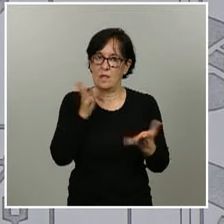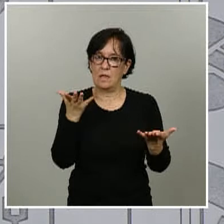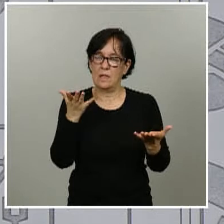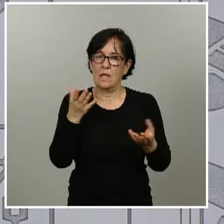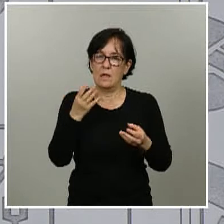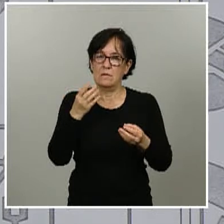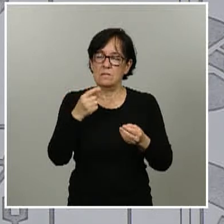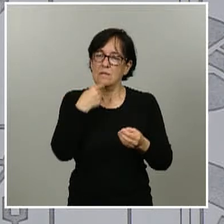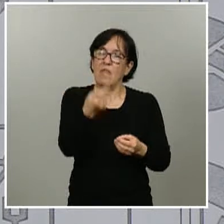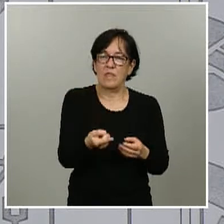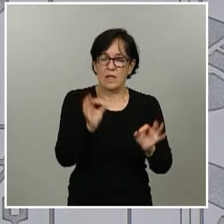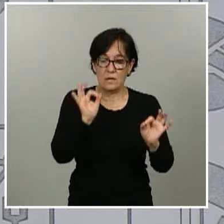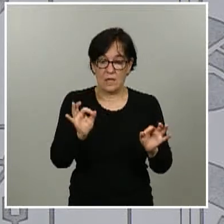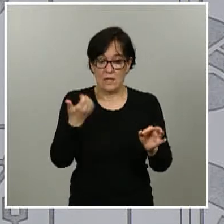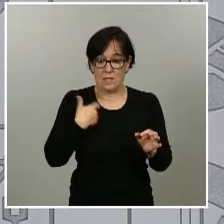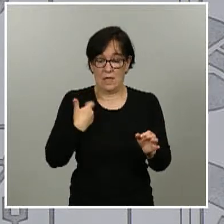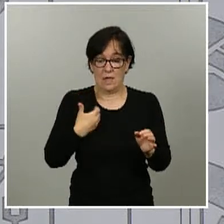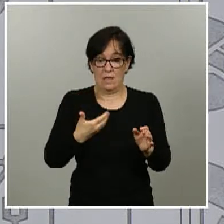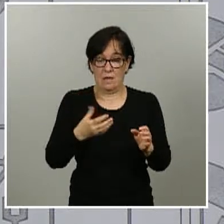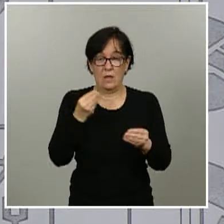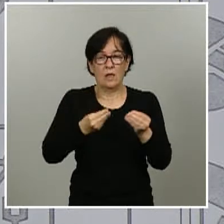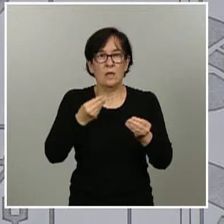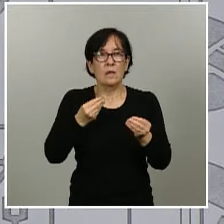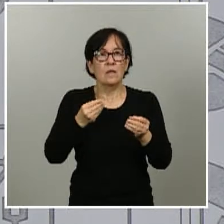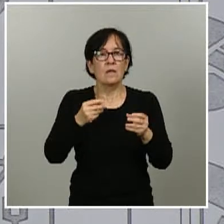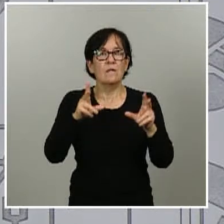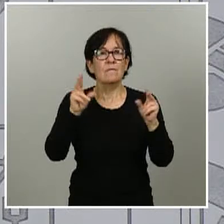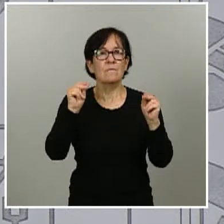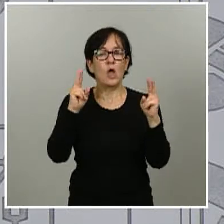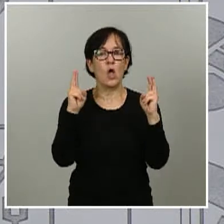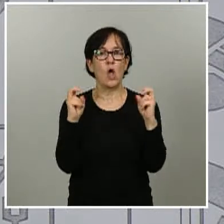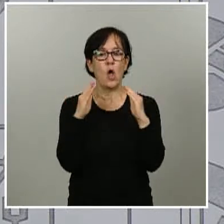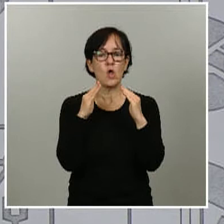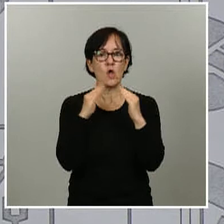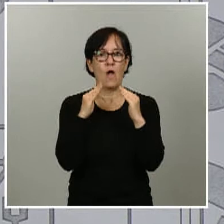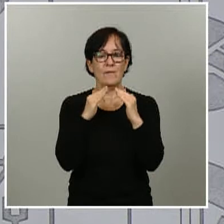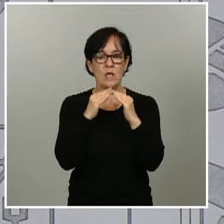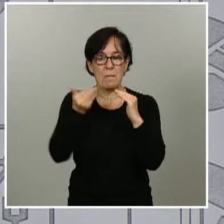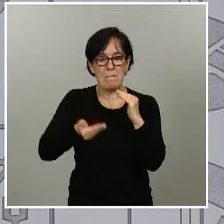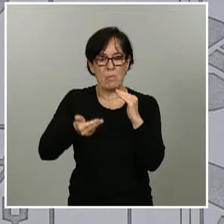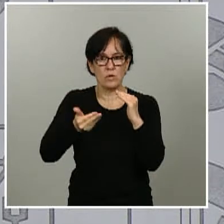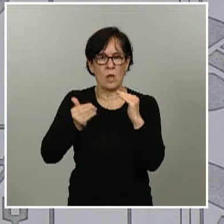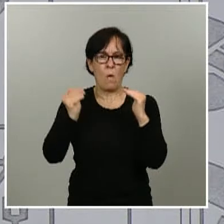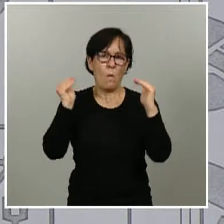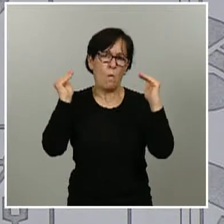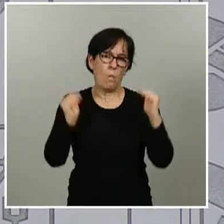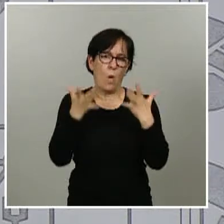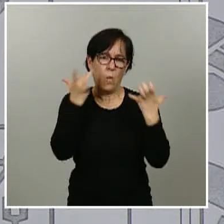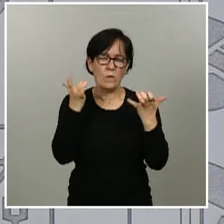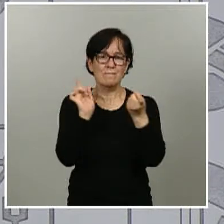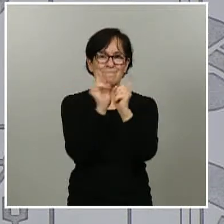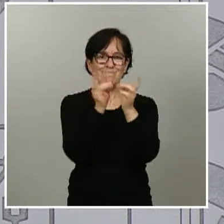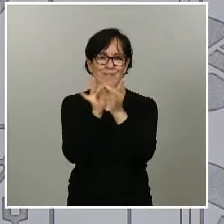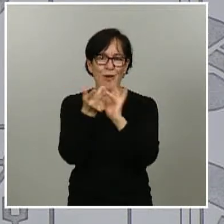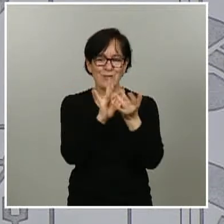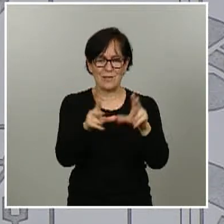porque estamos saliendo de un proceso de confinamiento muy importante en el cual se ha reducido el contacto social casi a